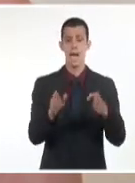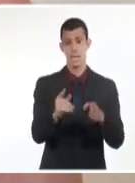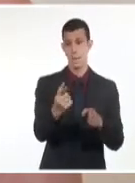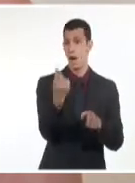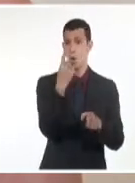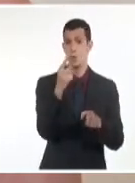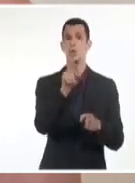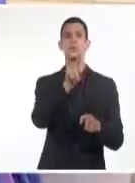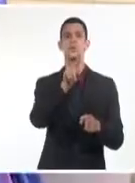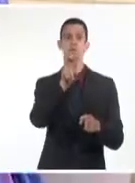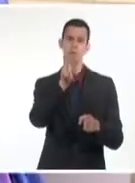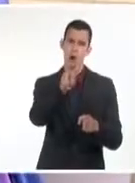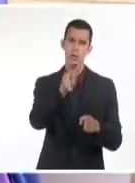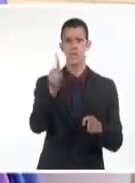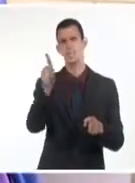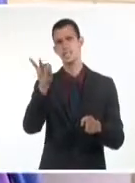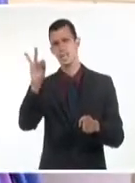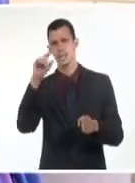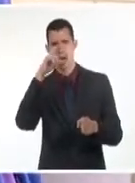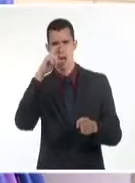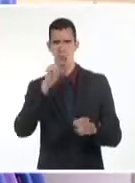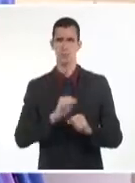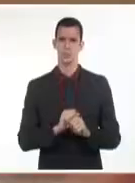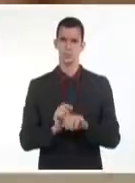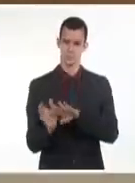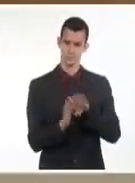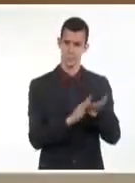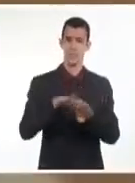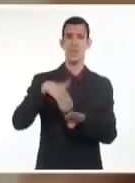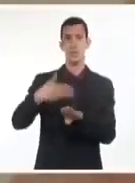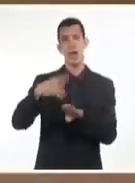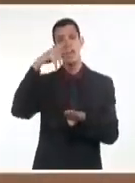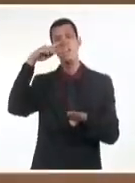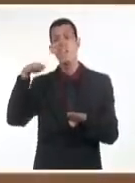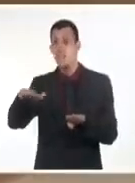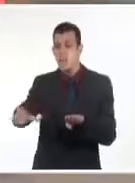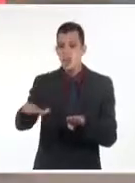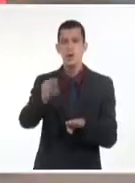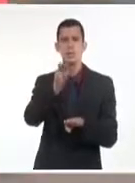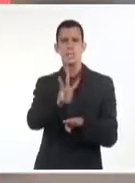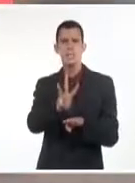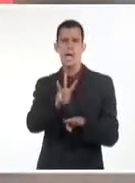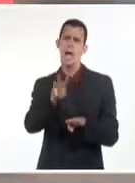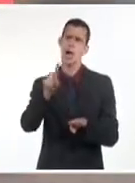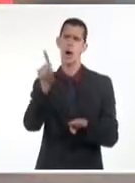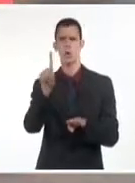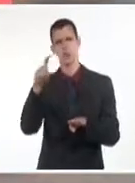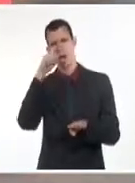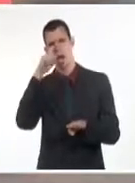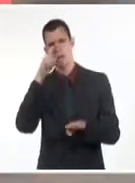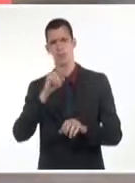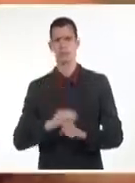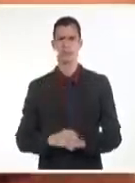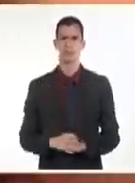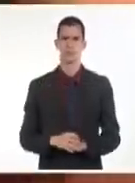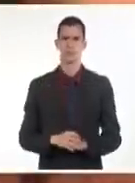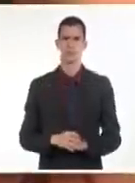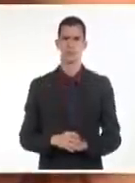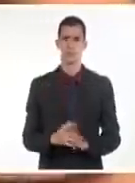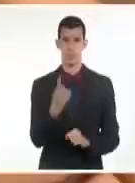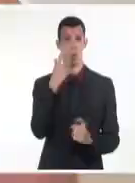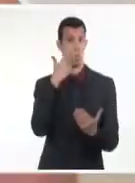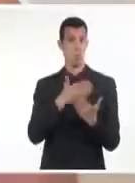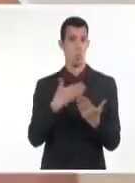desescalaremos a la etapa a los niños de 3 a 11 años. Por tratarse de una población muy sensible,